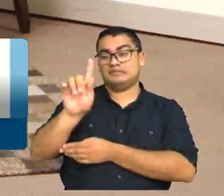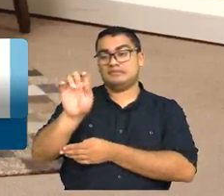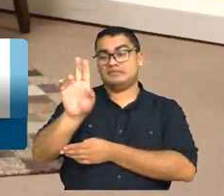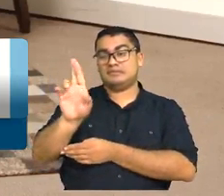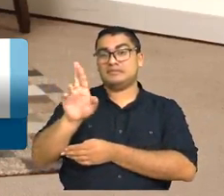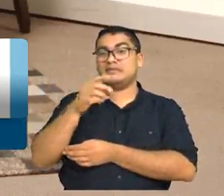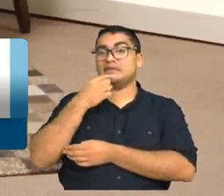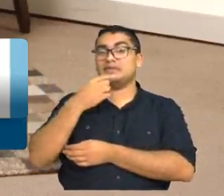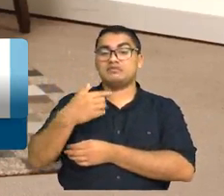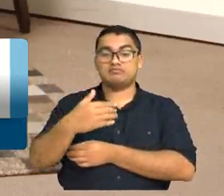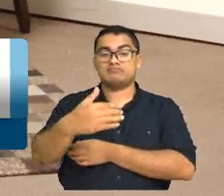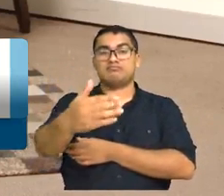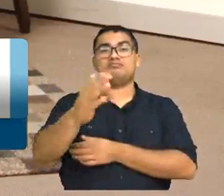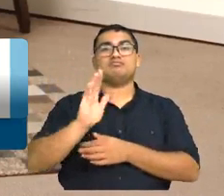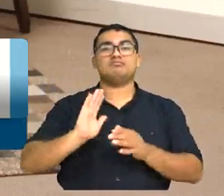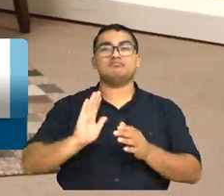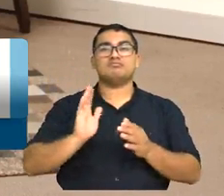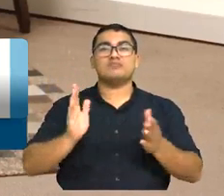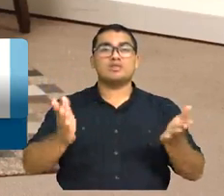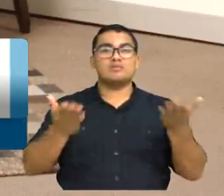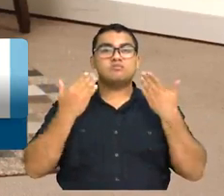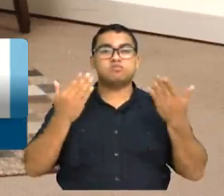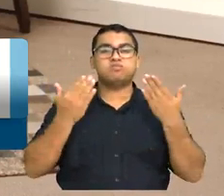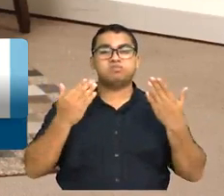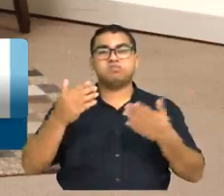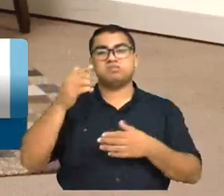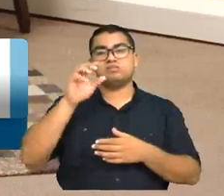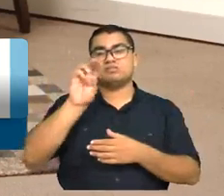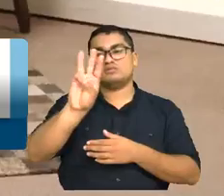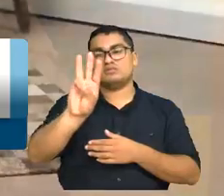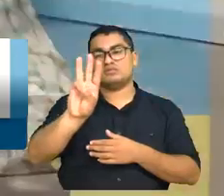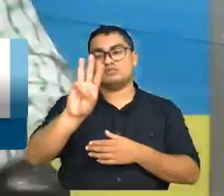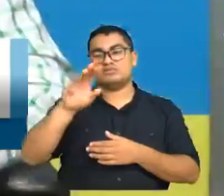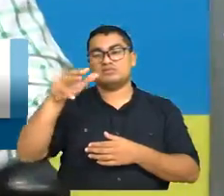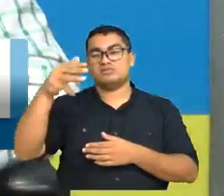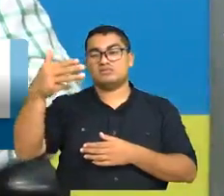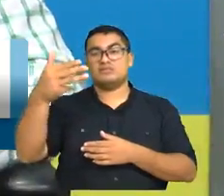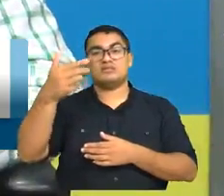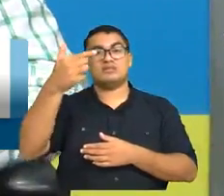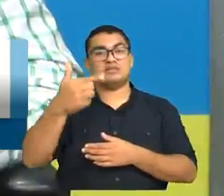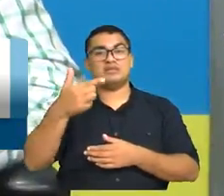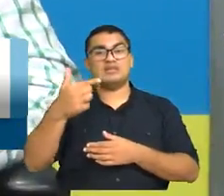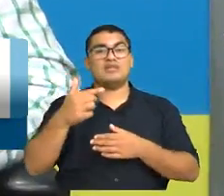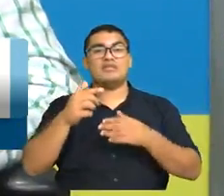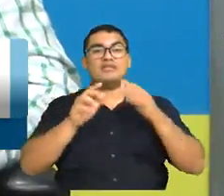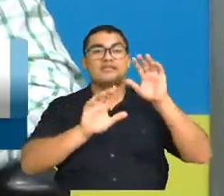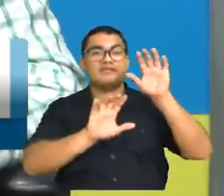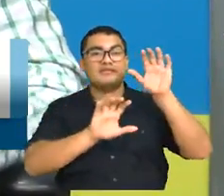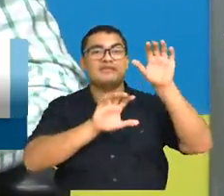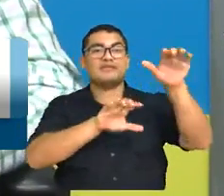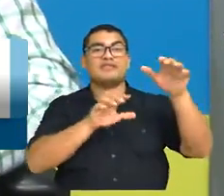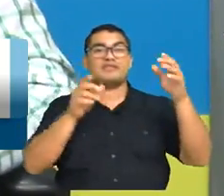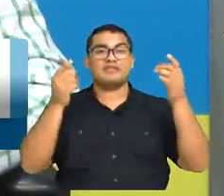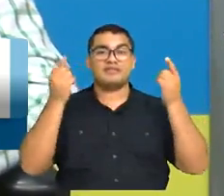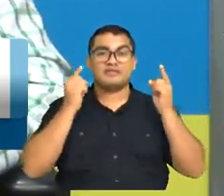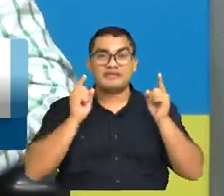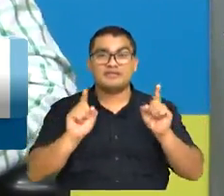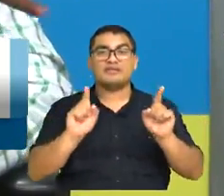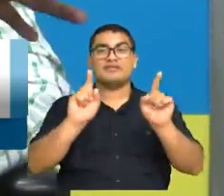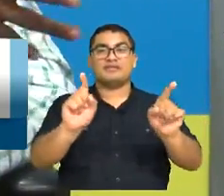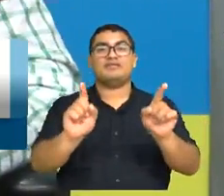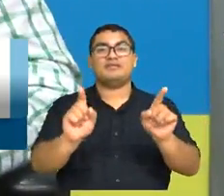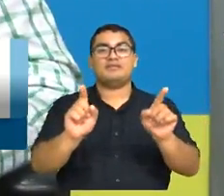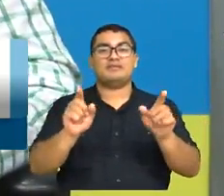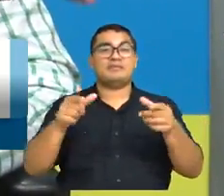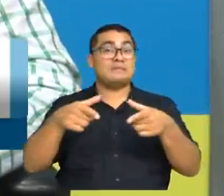iban a presentarse temperaturas de hasta 39 grados centígrados en Occidente, hablando de los departamentos de Chinandega, León,